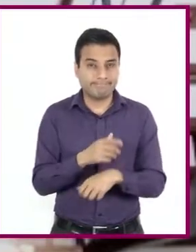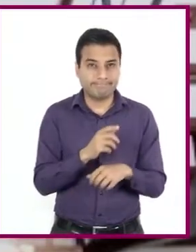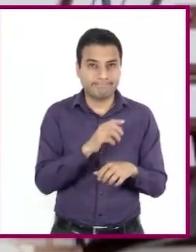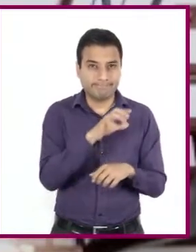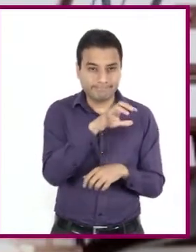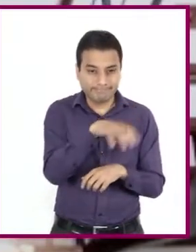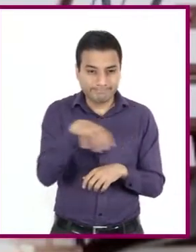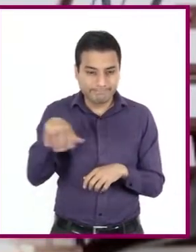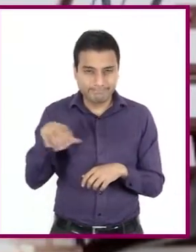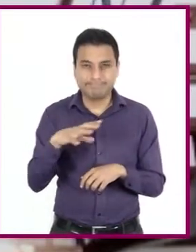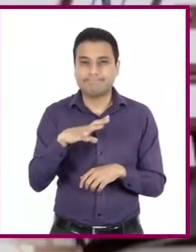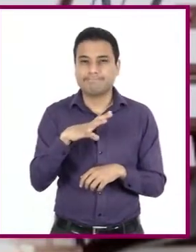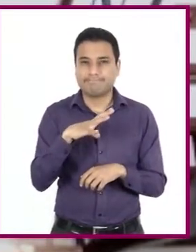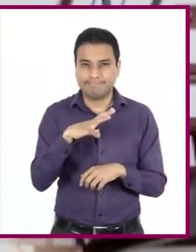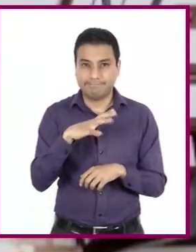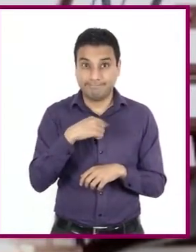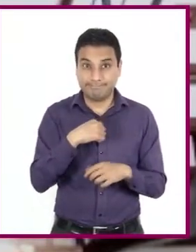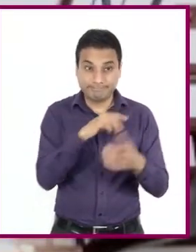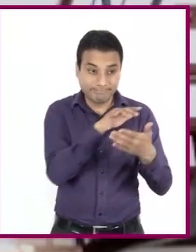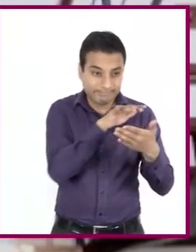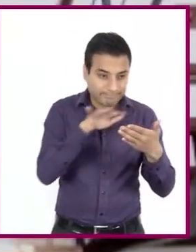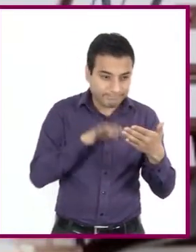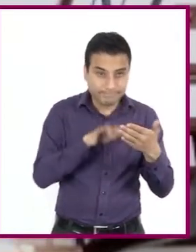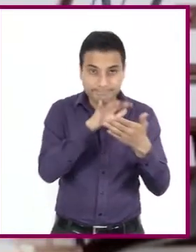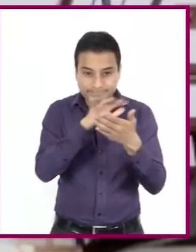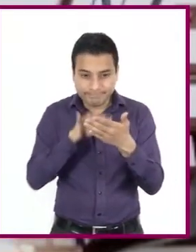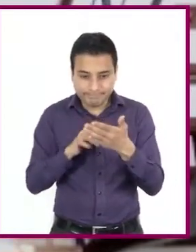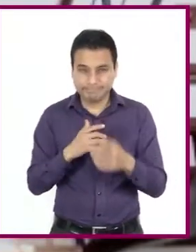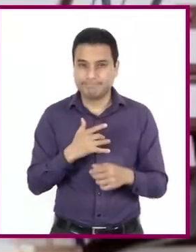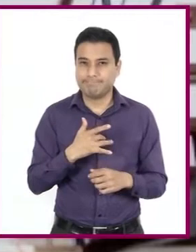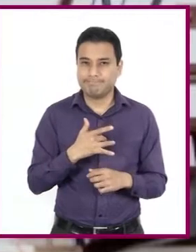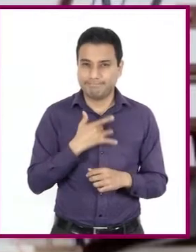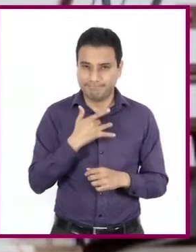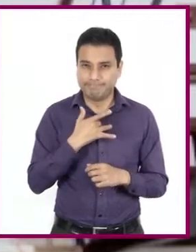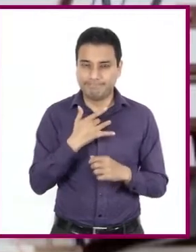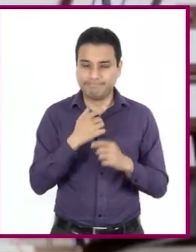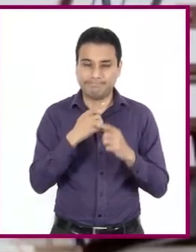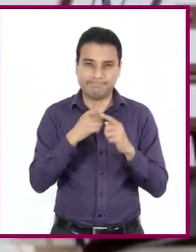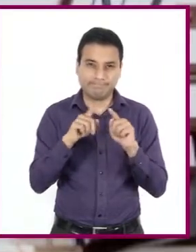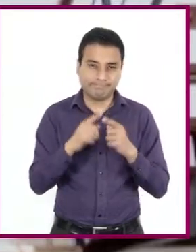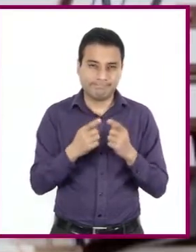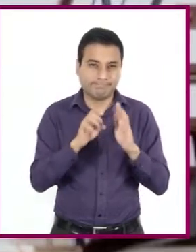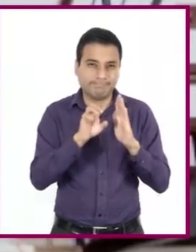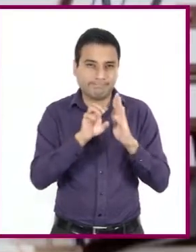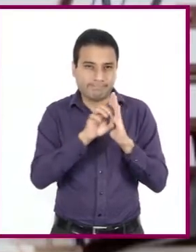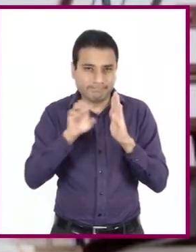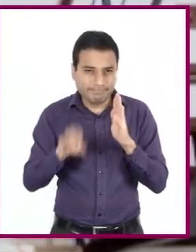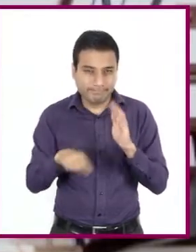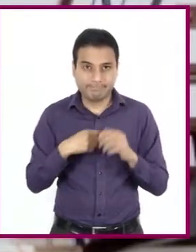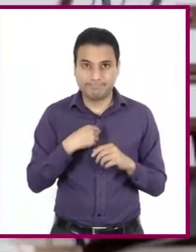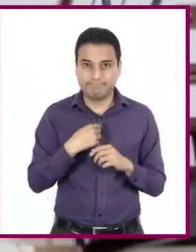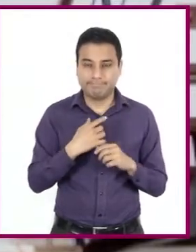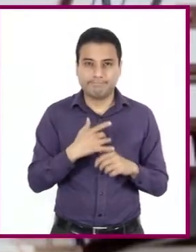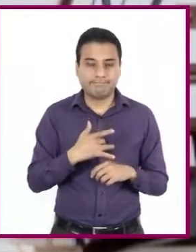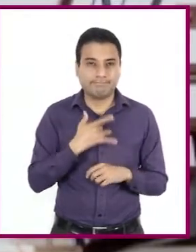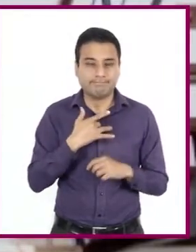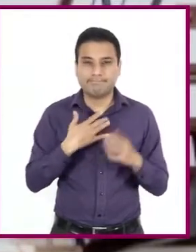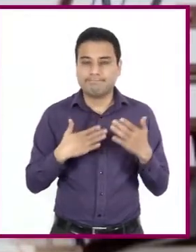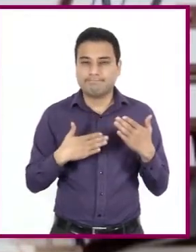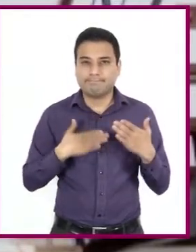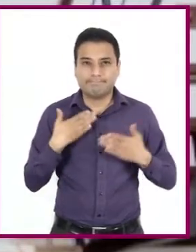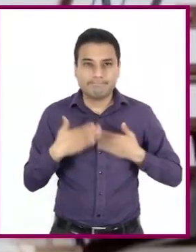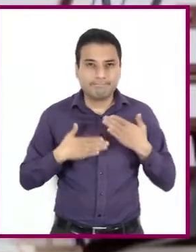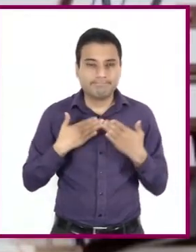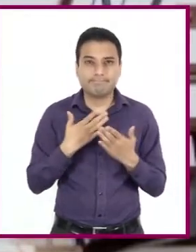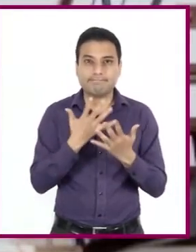tener distintos efectos en la poesía. Van a ser efectos anímicos, nos pueden alegrar, nos pueden dar tristeza, nos